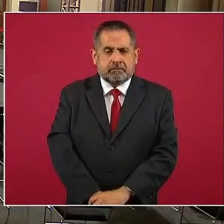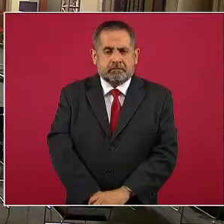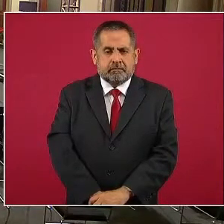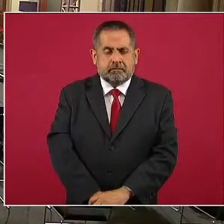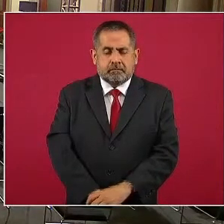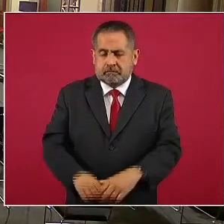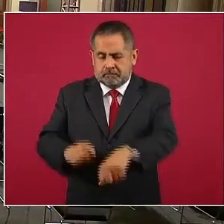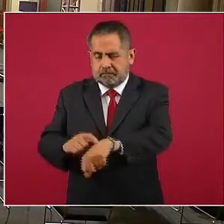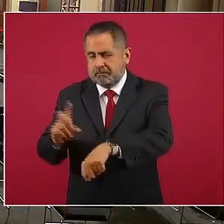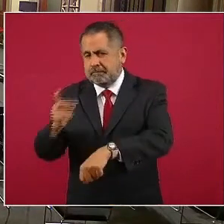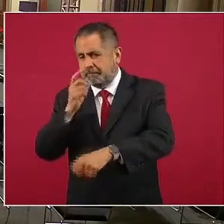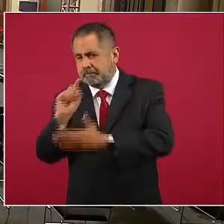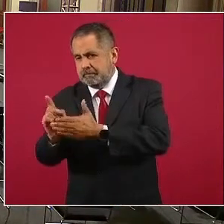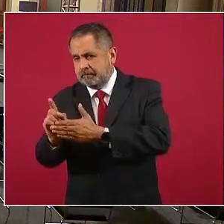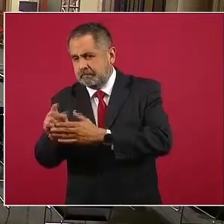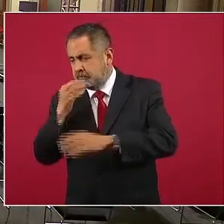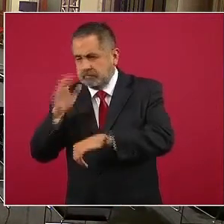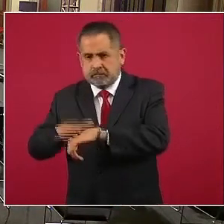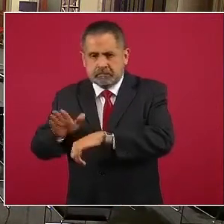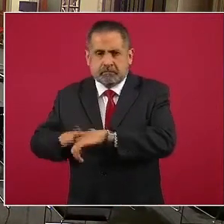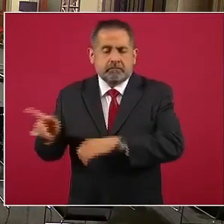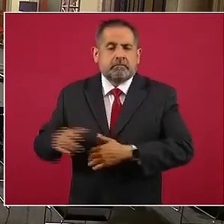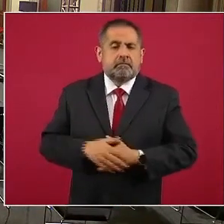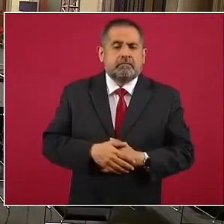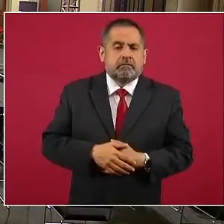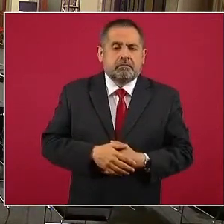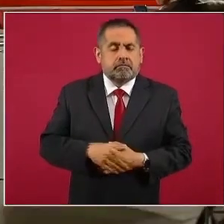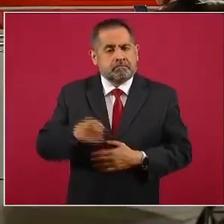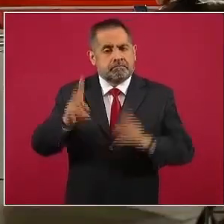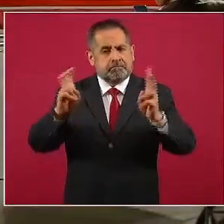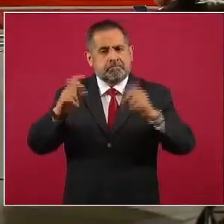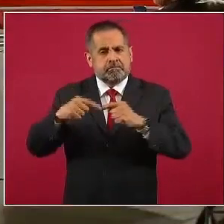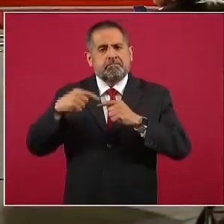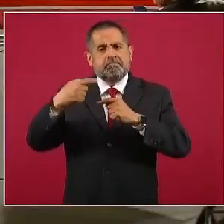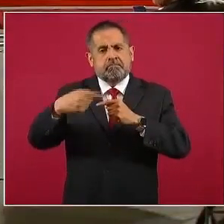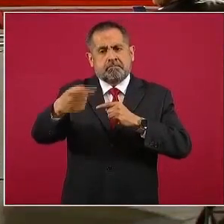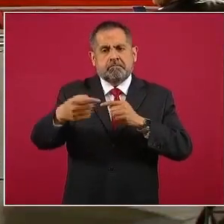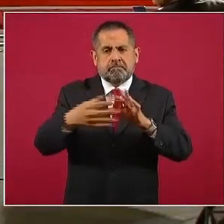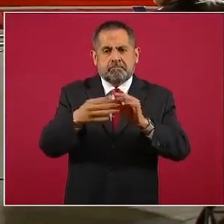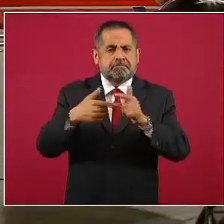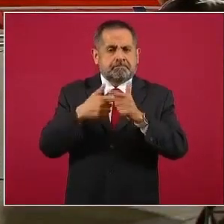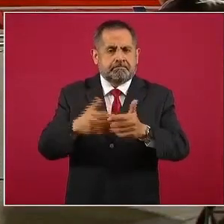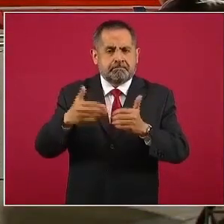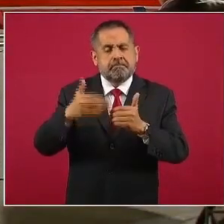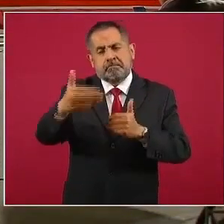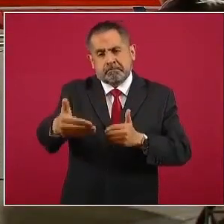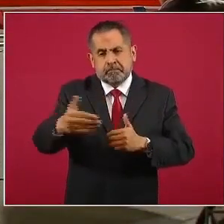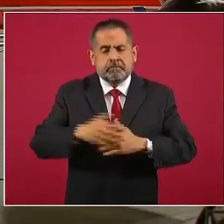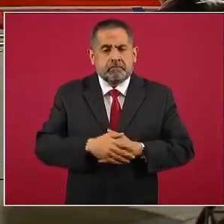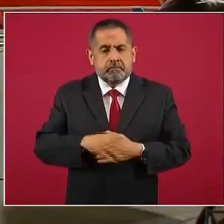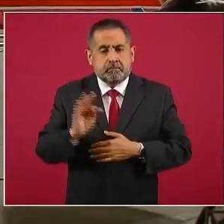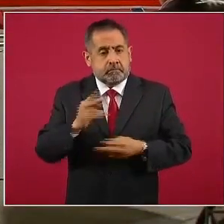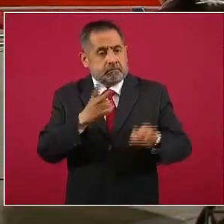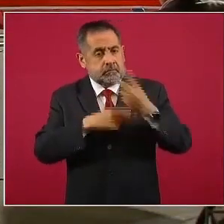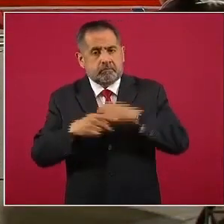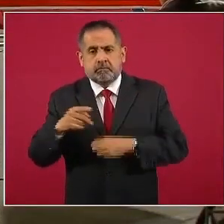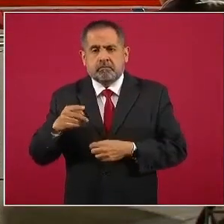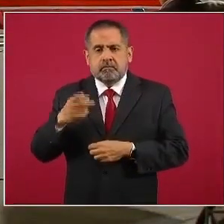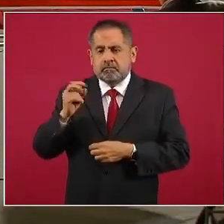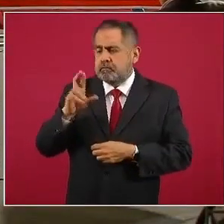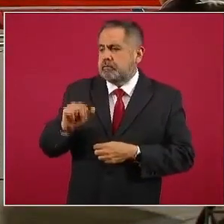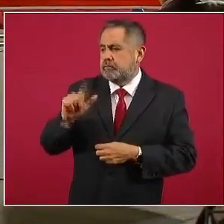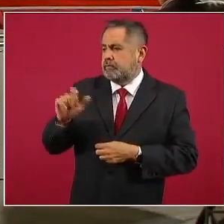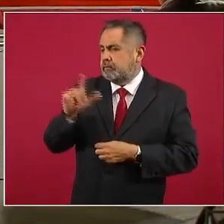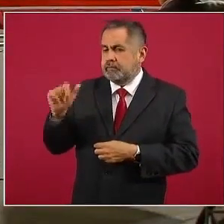Nos quedan 30 segundos nomás para estar consciente de esto. Si quiere, este tema lo podemos seguir tratando. También puede volver a venir la doctora Alexia de la